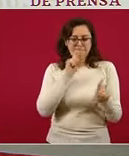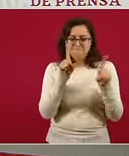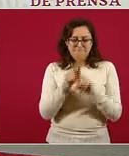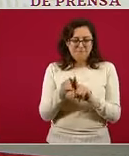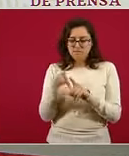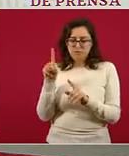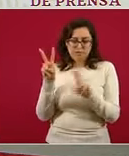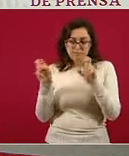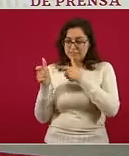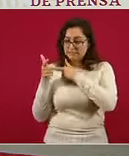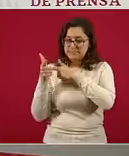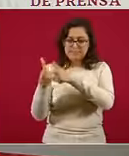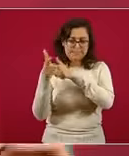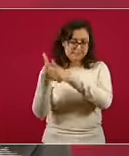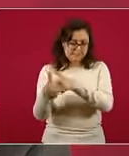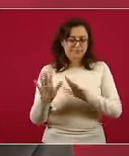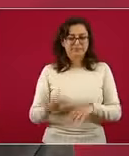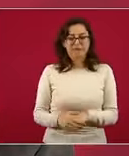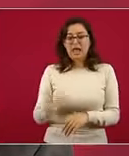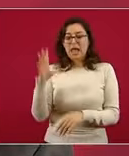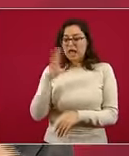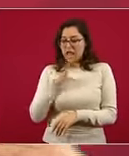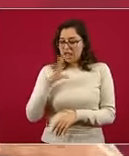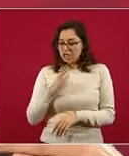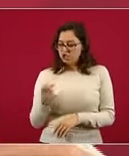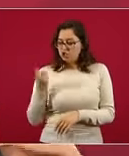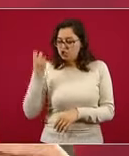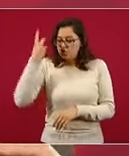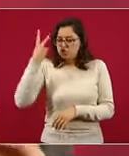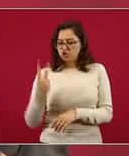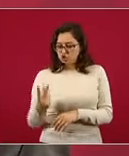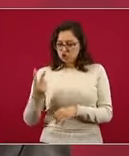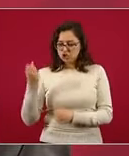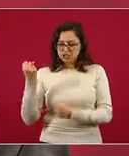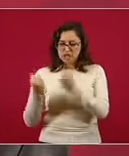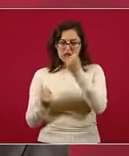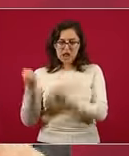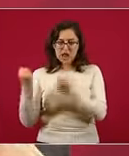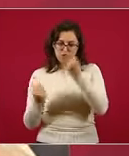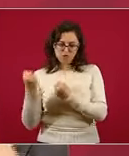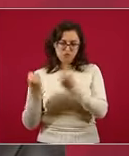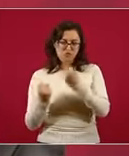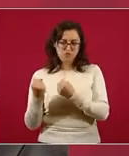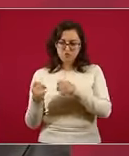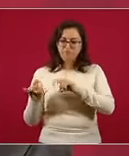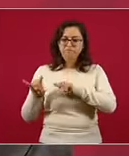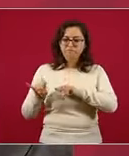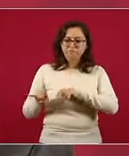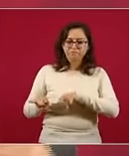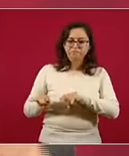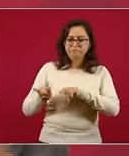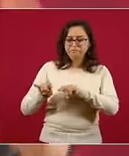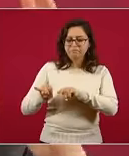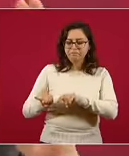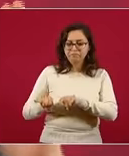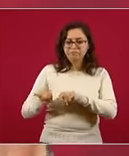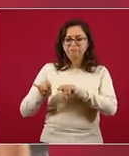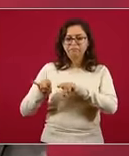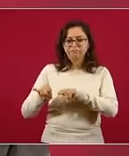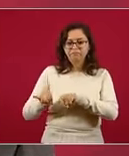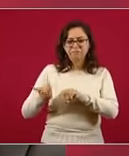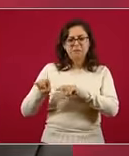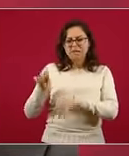de inercia. Si tenemos dos vehículos que están caminando a la misma velocidad, 60